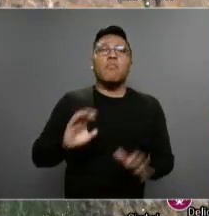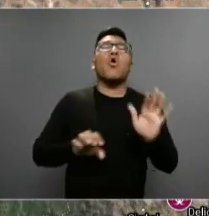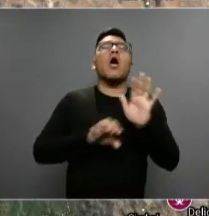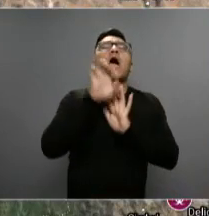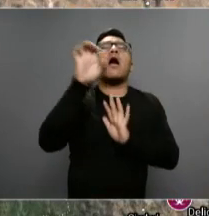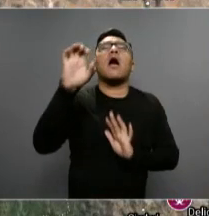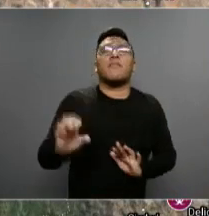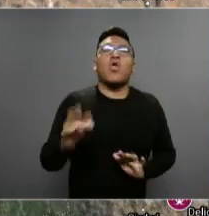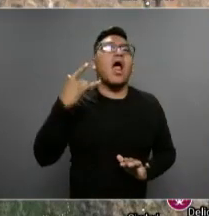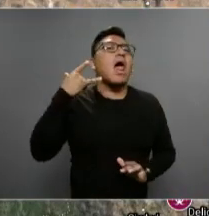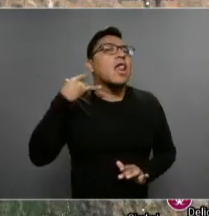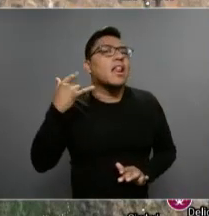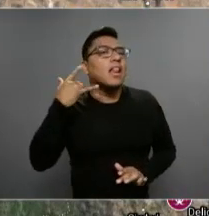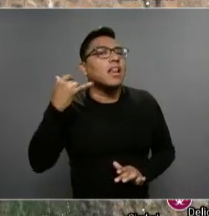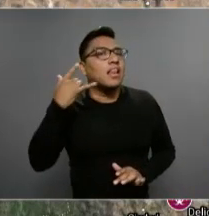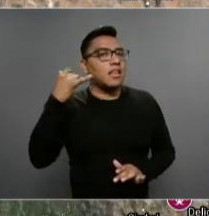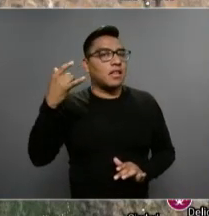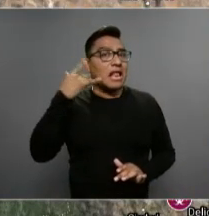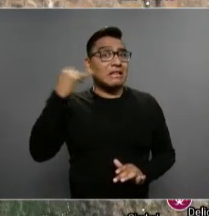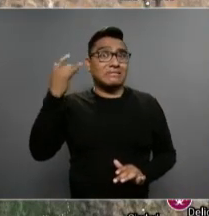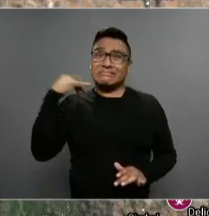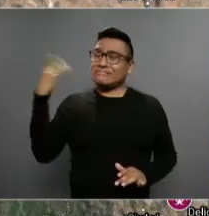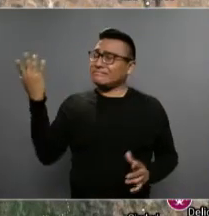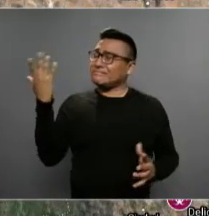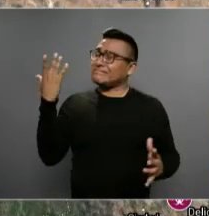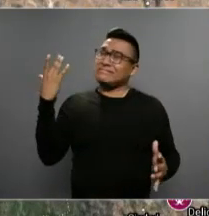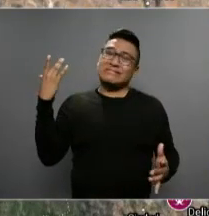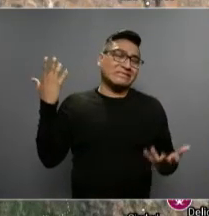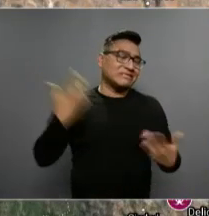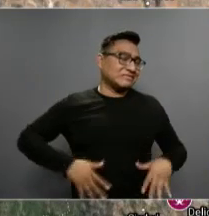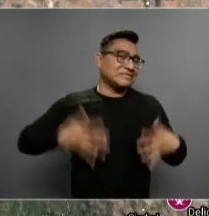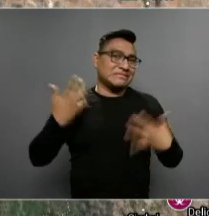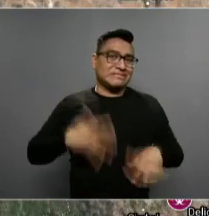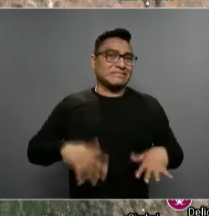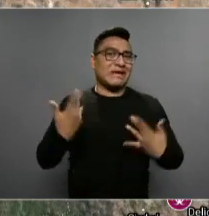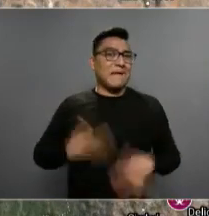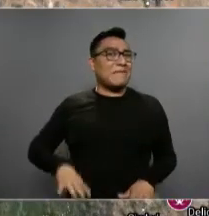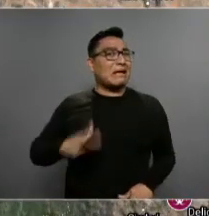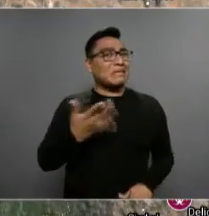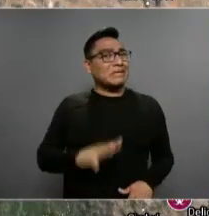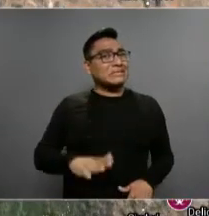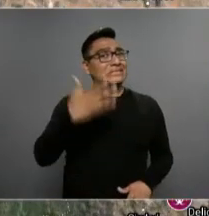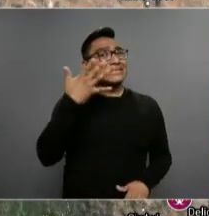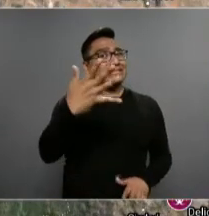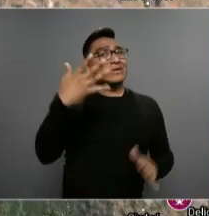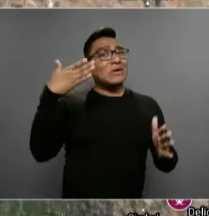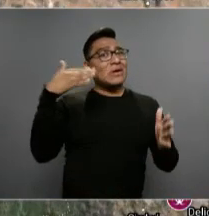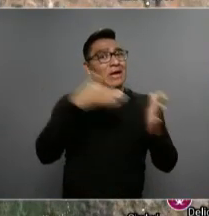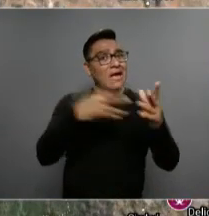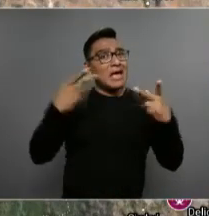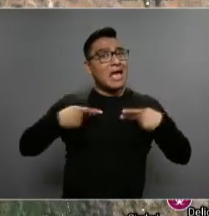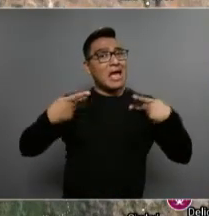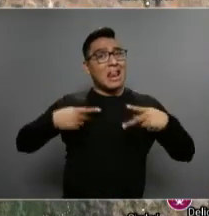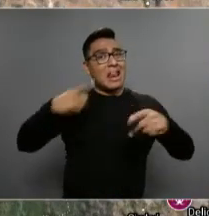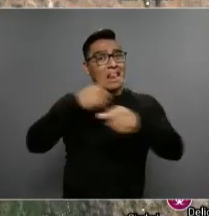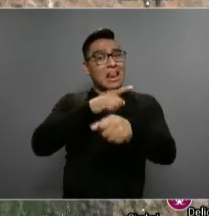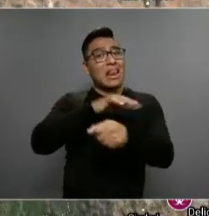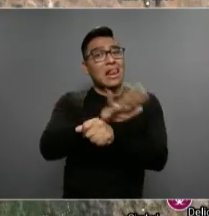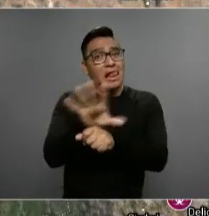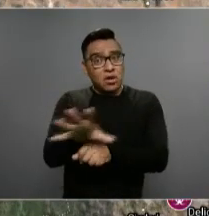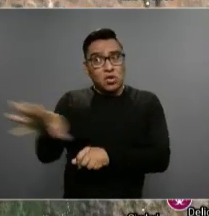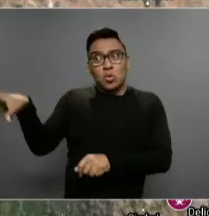casos confirmados? Que es brutal lo de California, ¿eh? Sí. Casi 5,000 casos confirmados de COVID-19, es